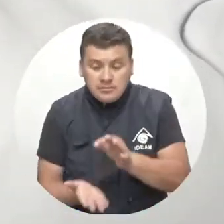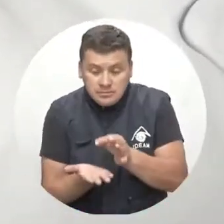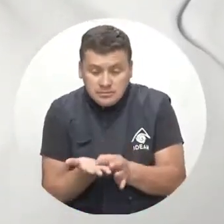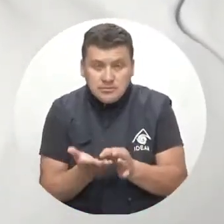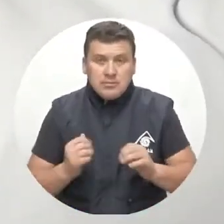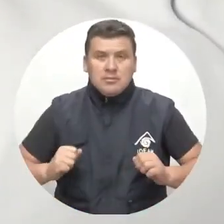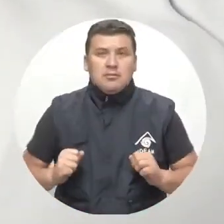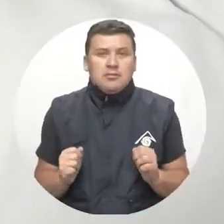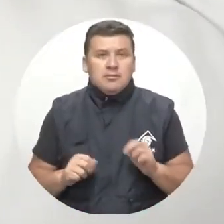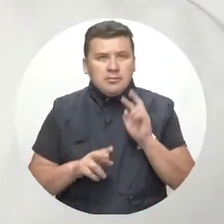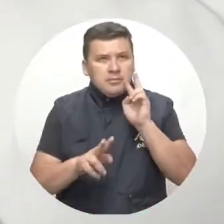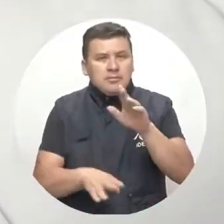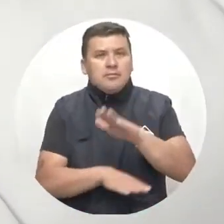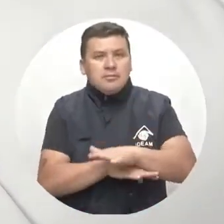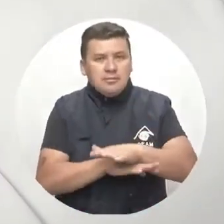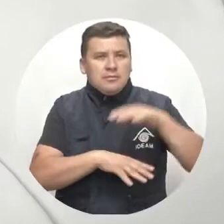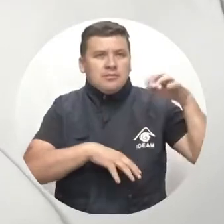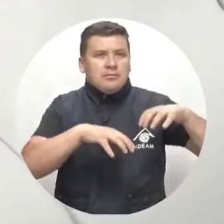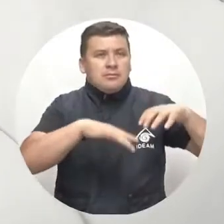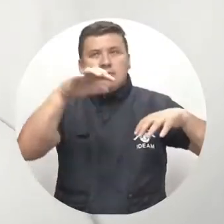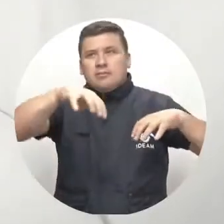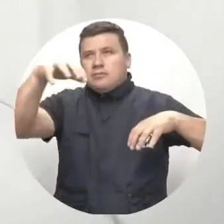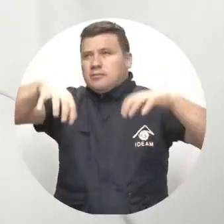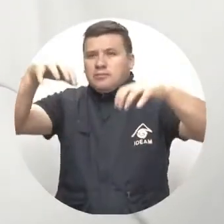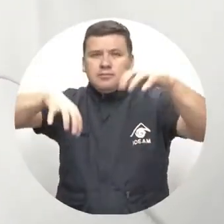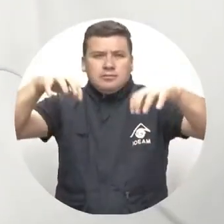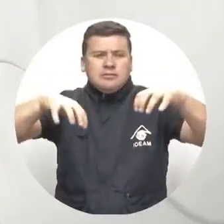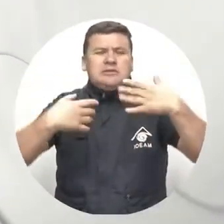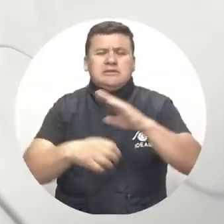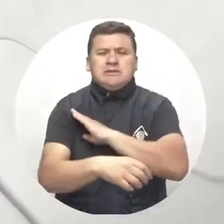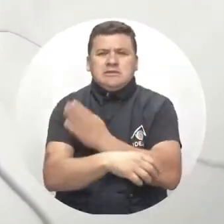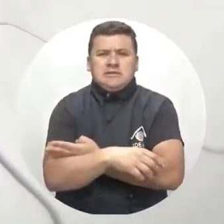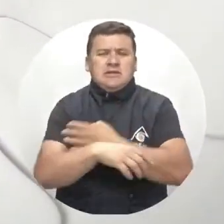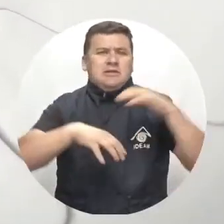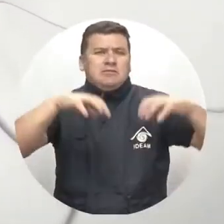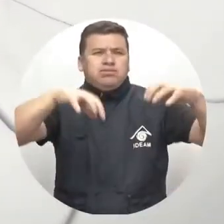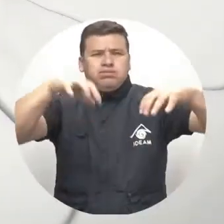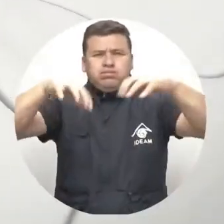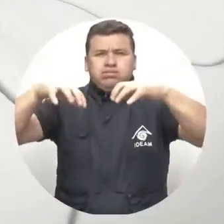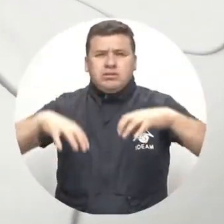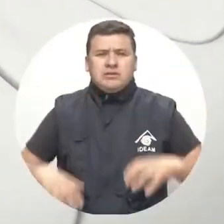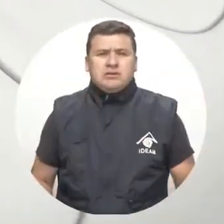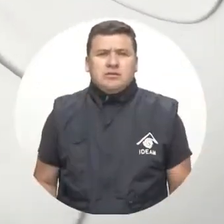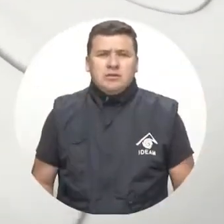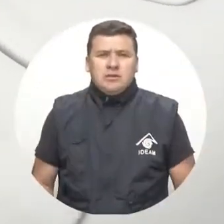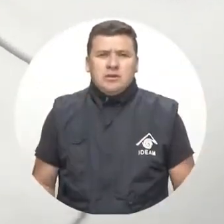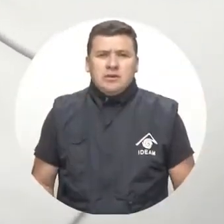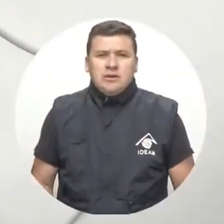La capital se perfila con una tarde de lluvias en diversos sectores y bastante intensas.